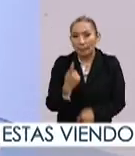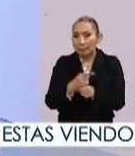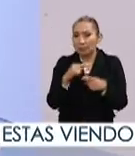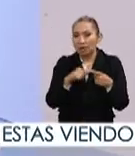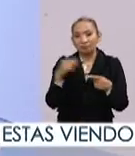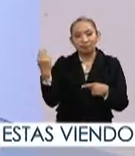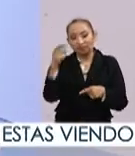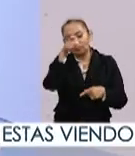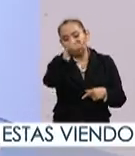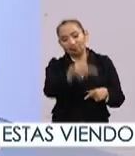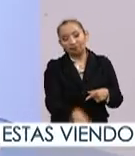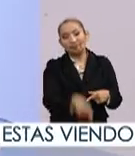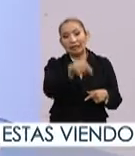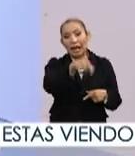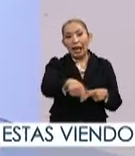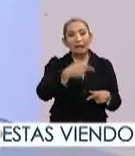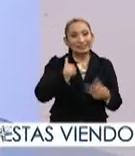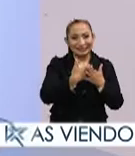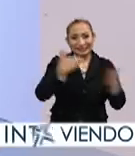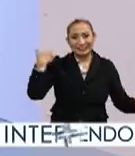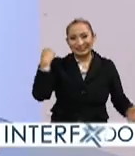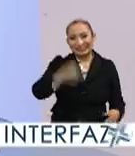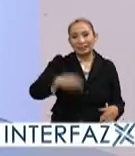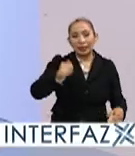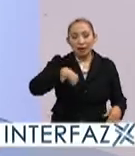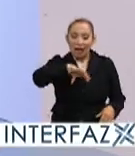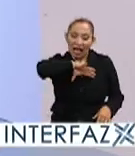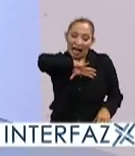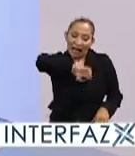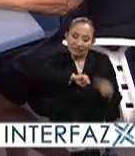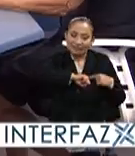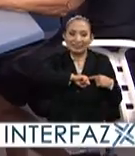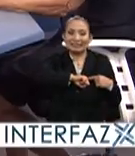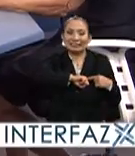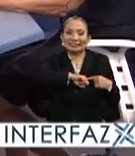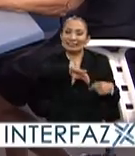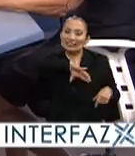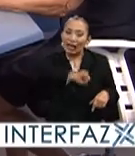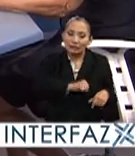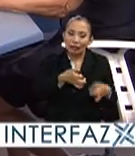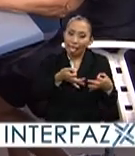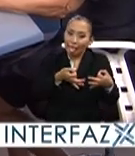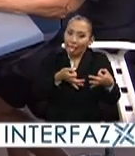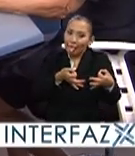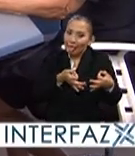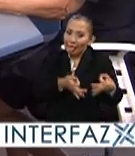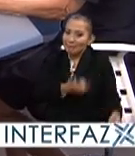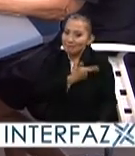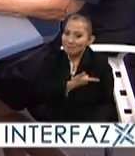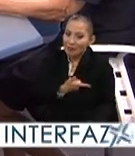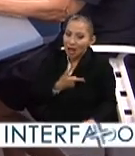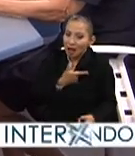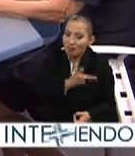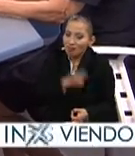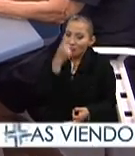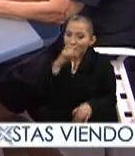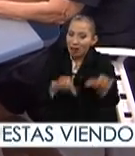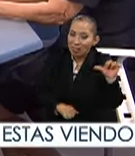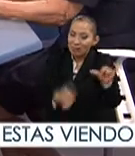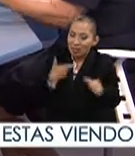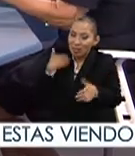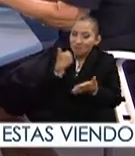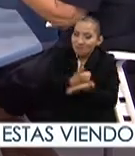que necesitamos es lo que anteriormente se llamaba la vocación. Que se sintiera uno llamado a una cierta